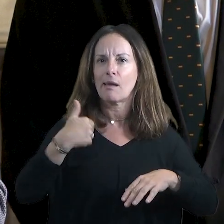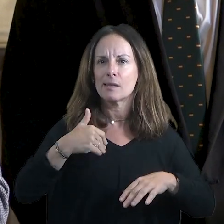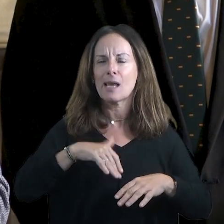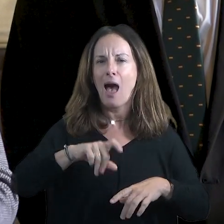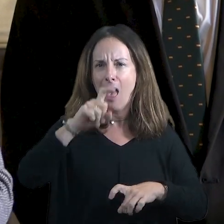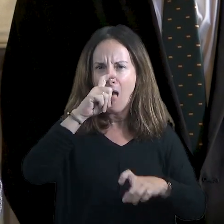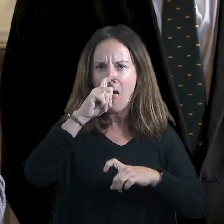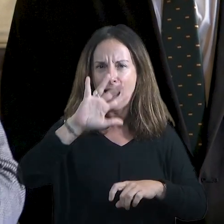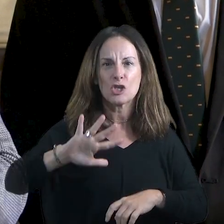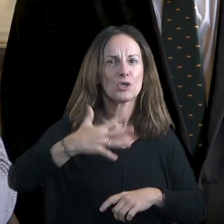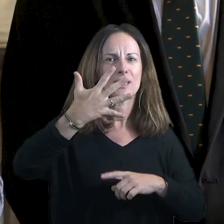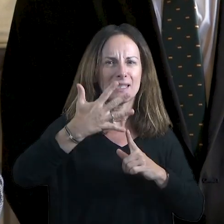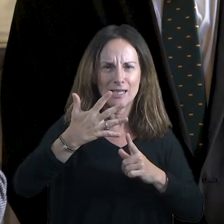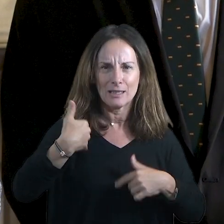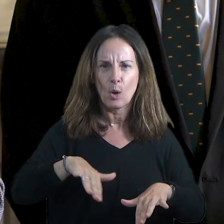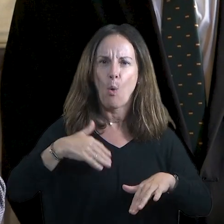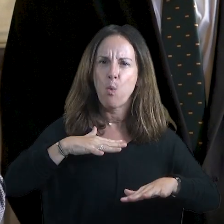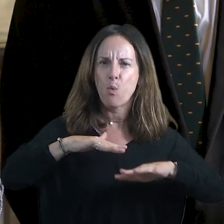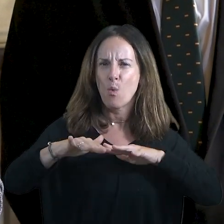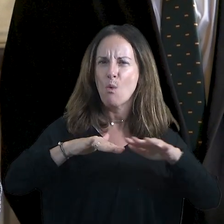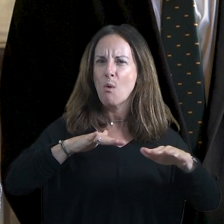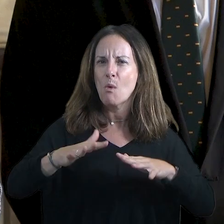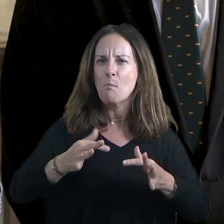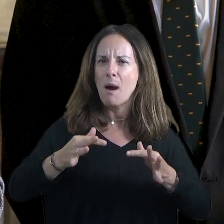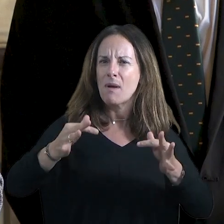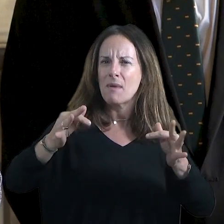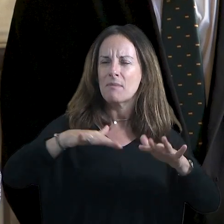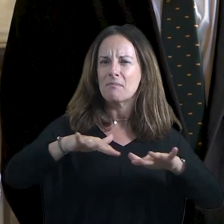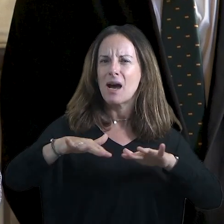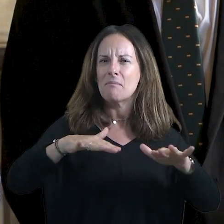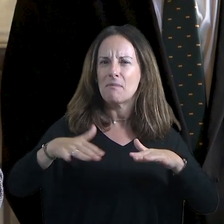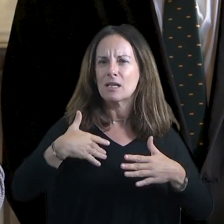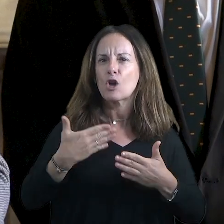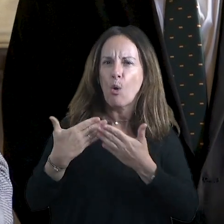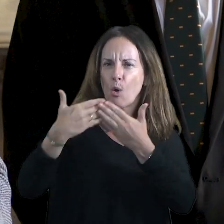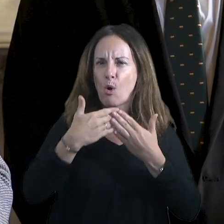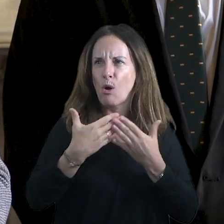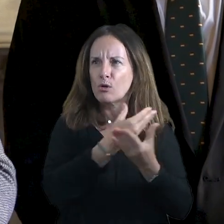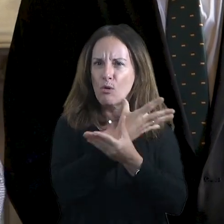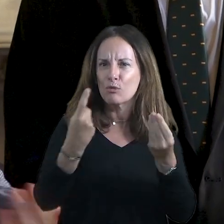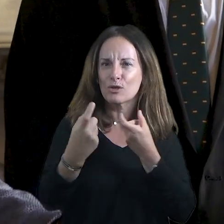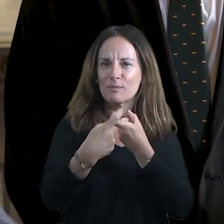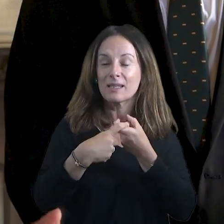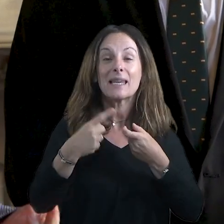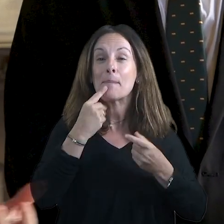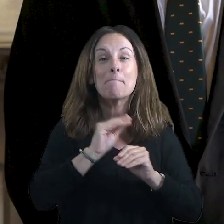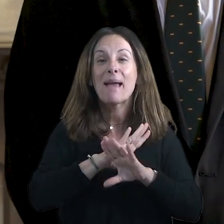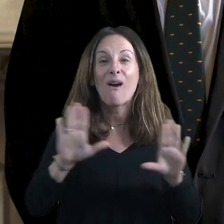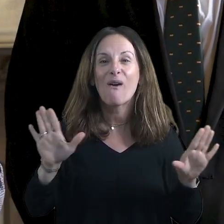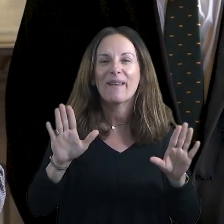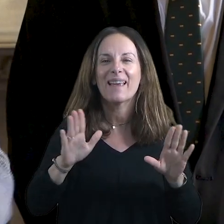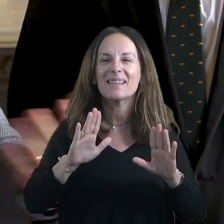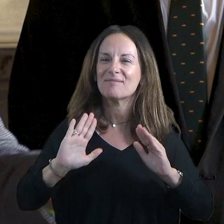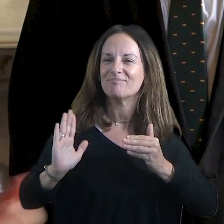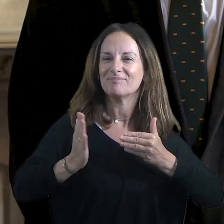el ritmo, seguimos reciclando mucho, seguimos participando muchos coles, y lo mejor es este cierre de campaña en